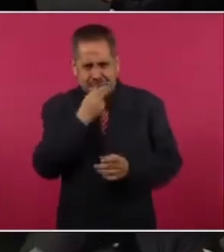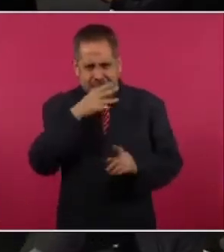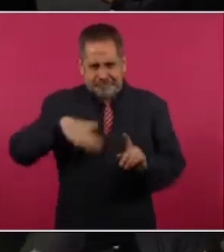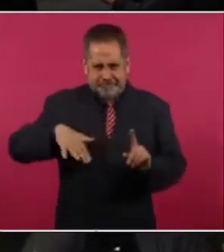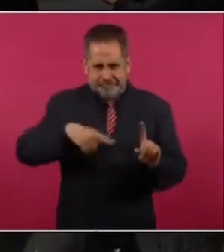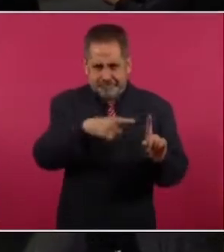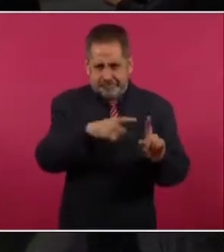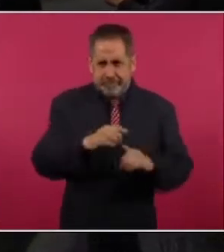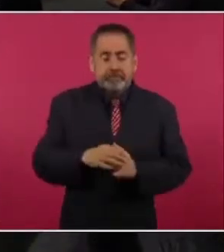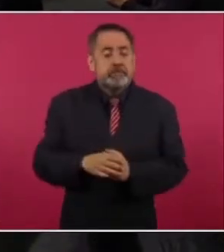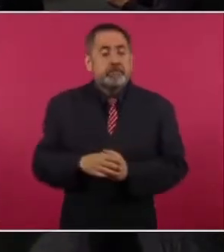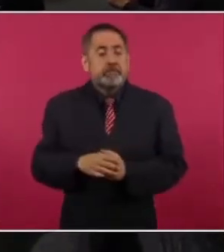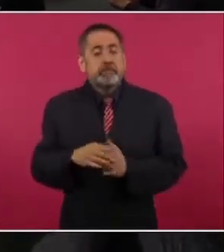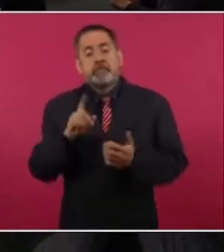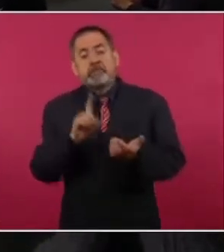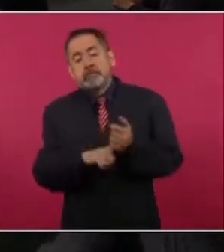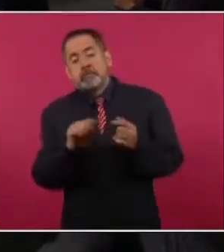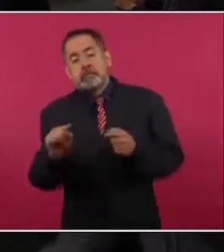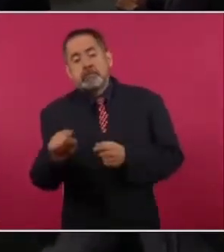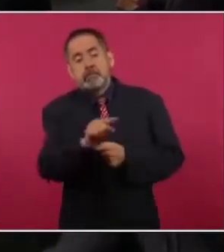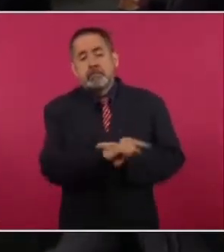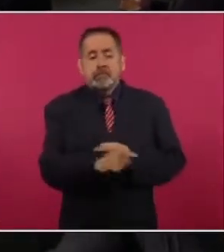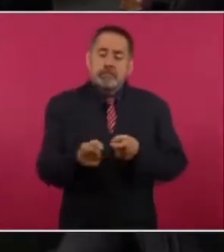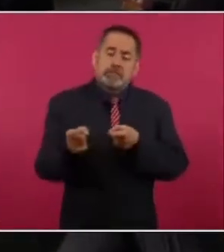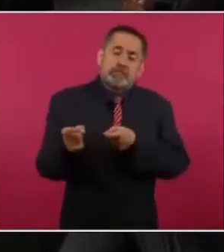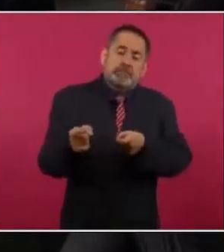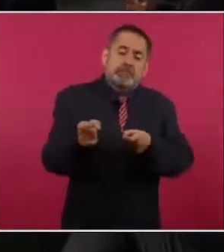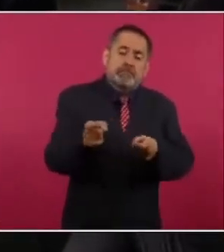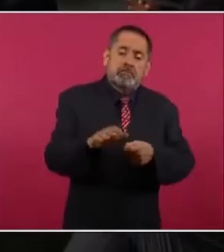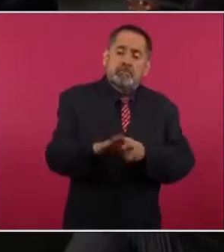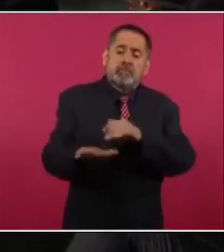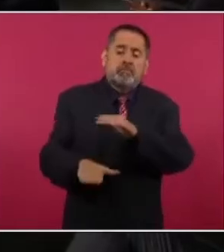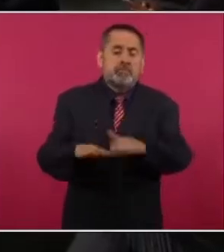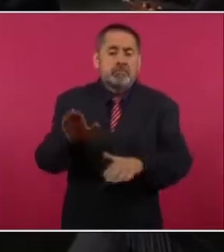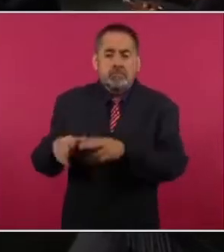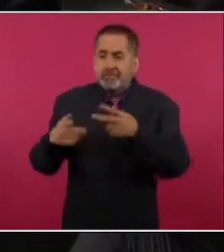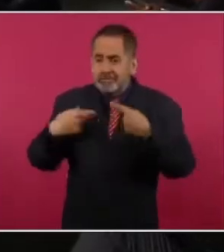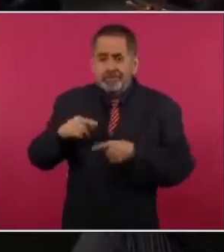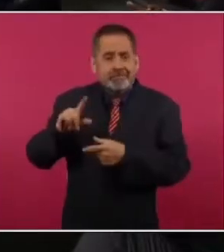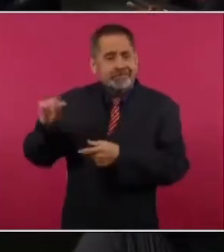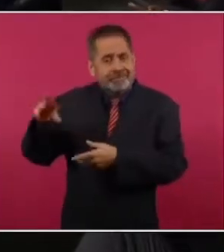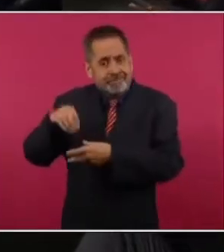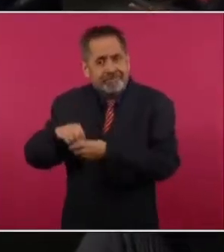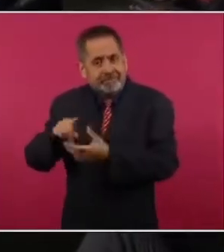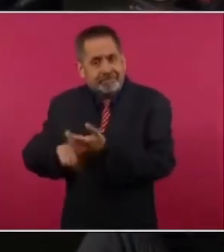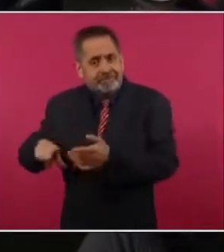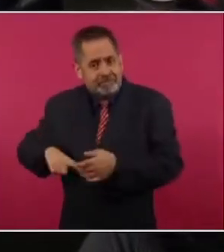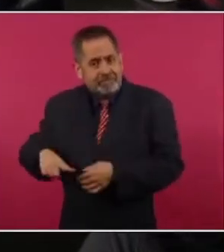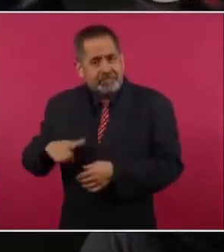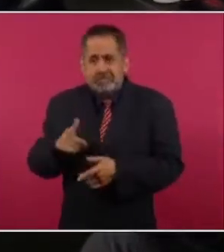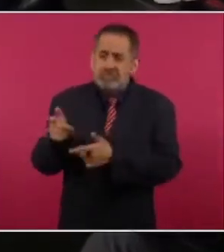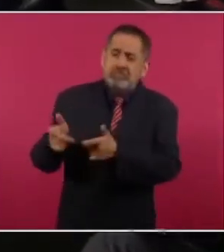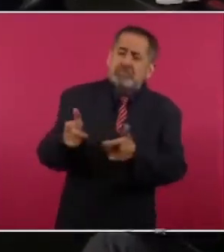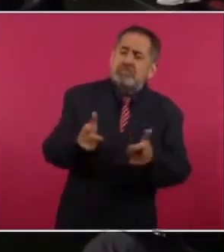hay el asesinato de servidores públicos. En Tamaulipas. Sí.